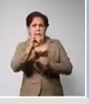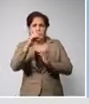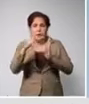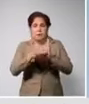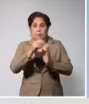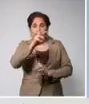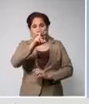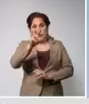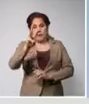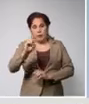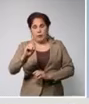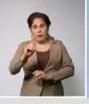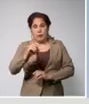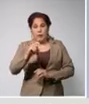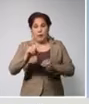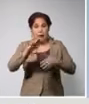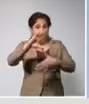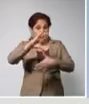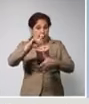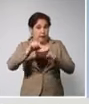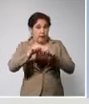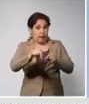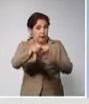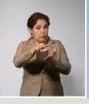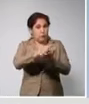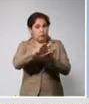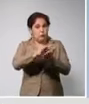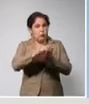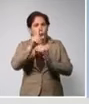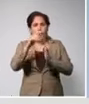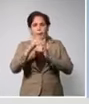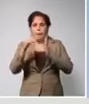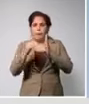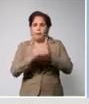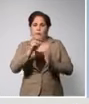6.230, lo cual da un acumulado de